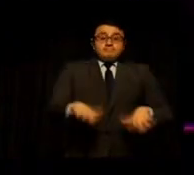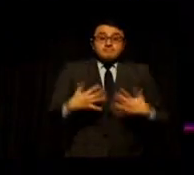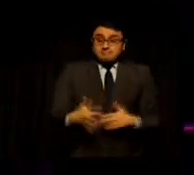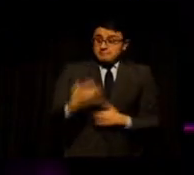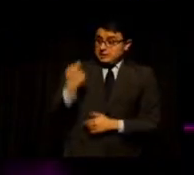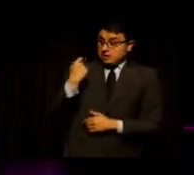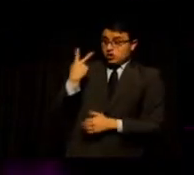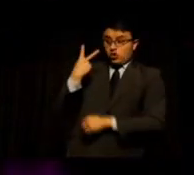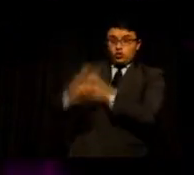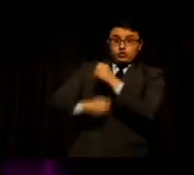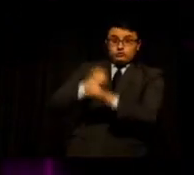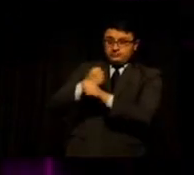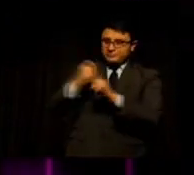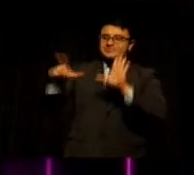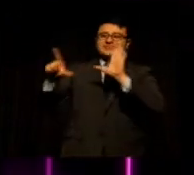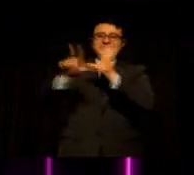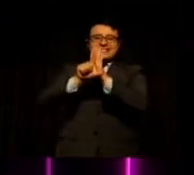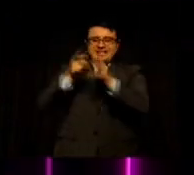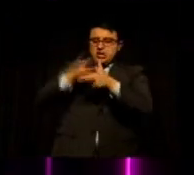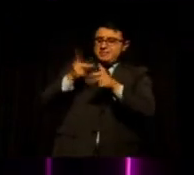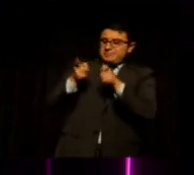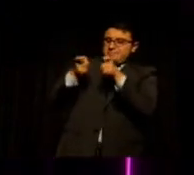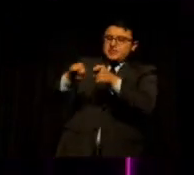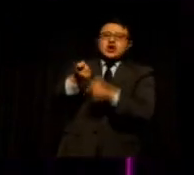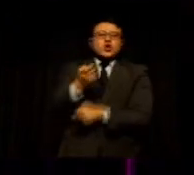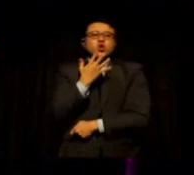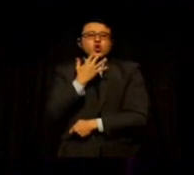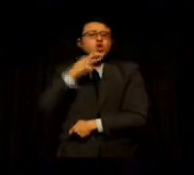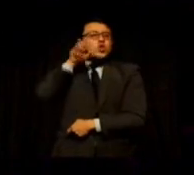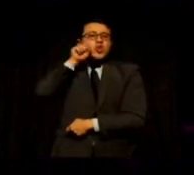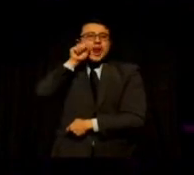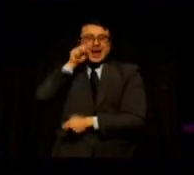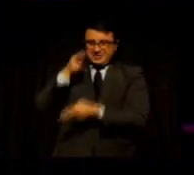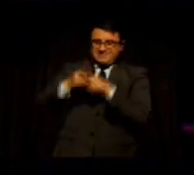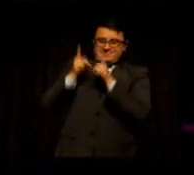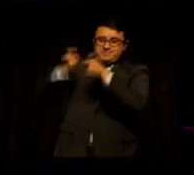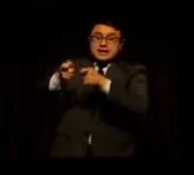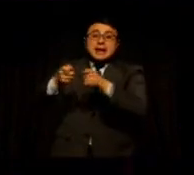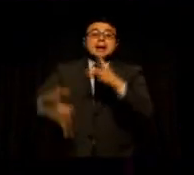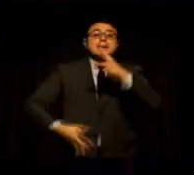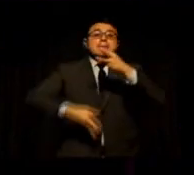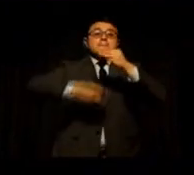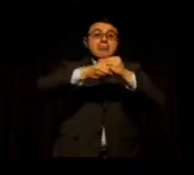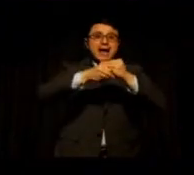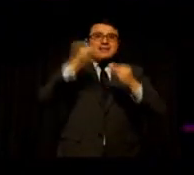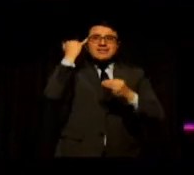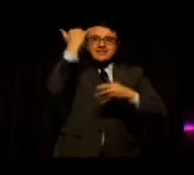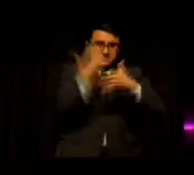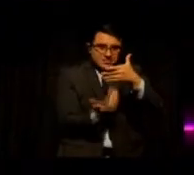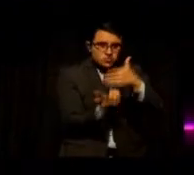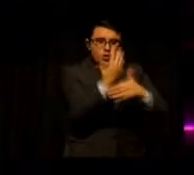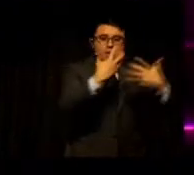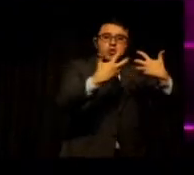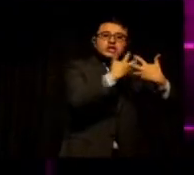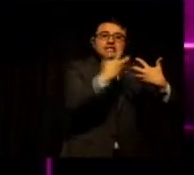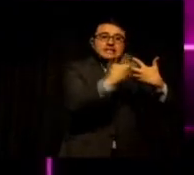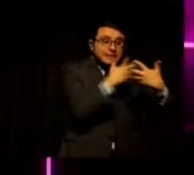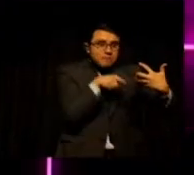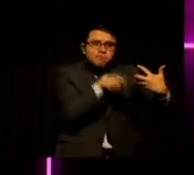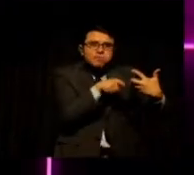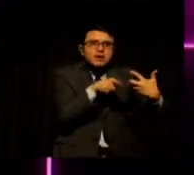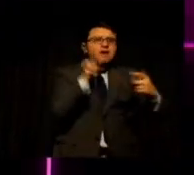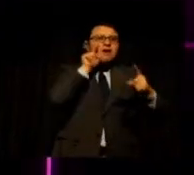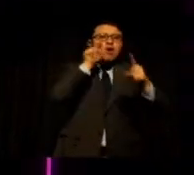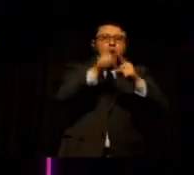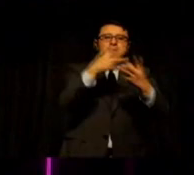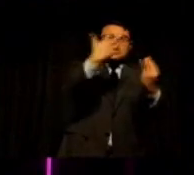reglamentamos la ley naranja sino que además creamos un sistema a partir del cual tenemos para todo el